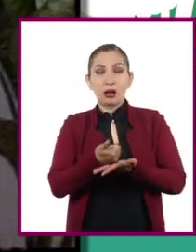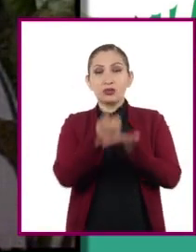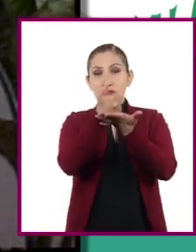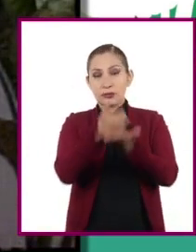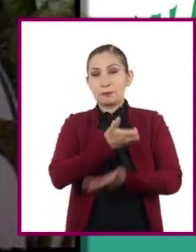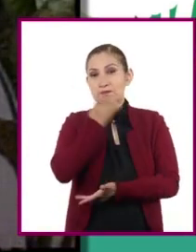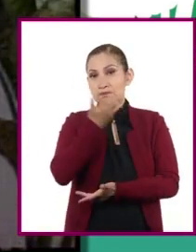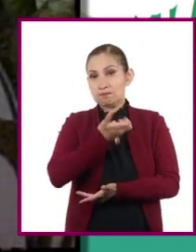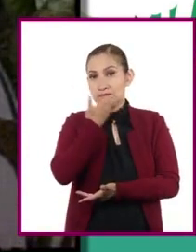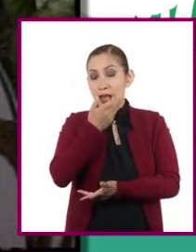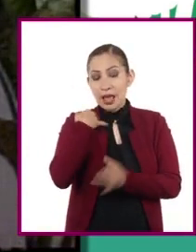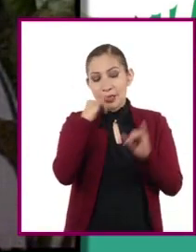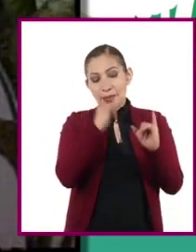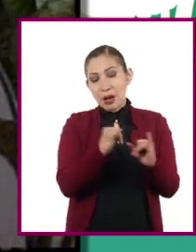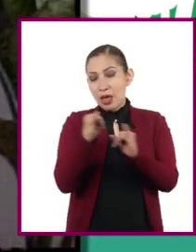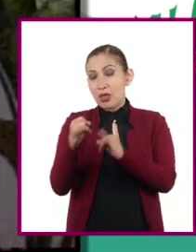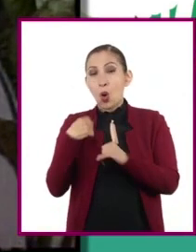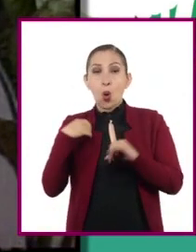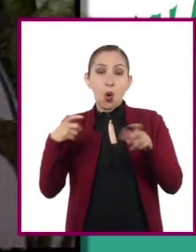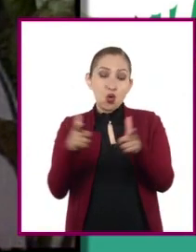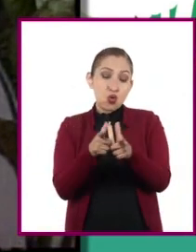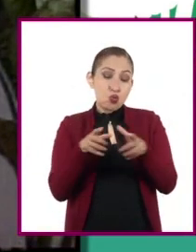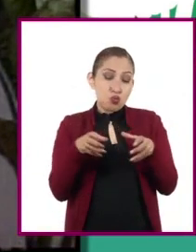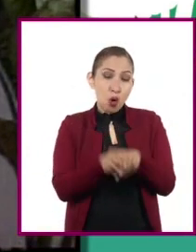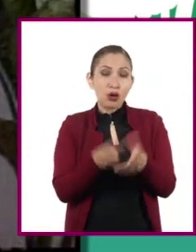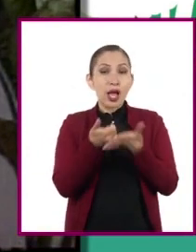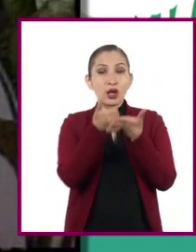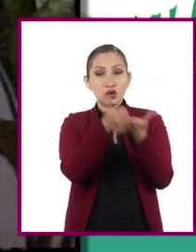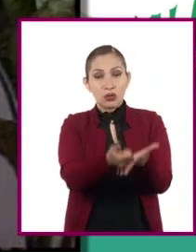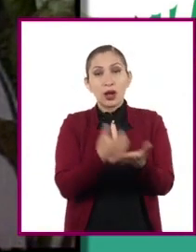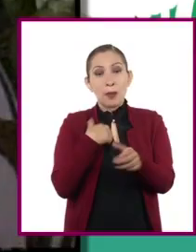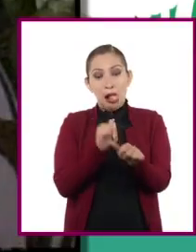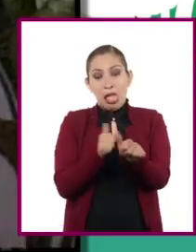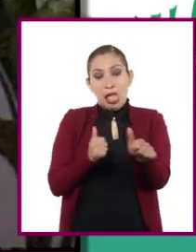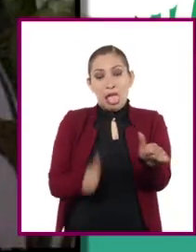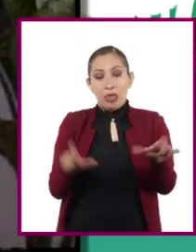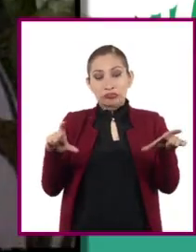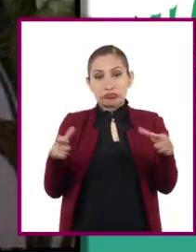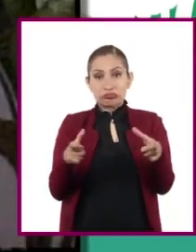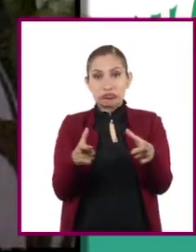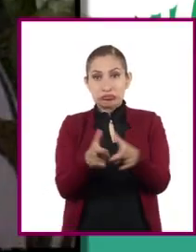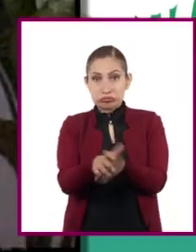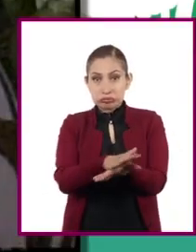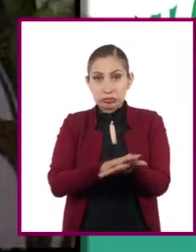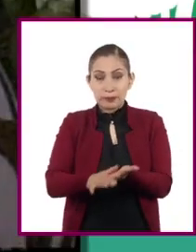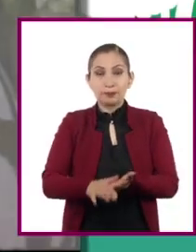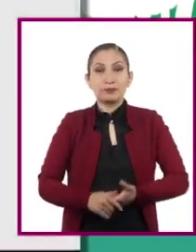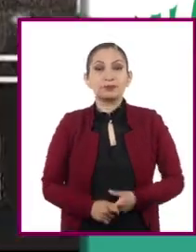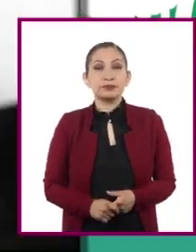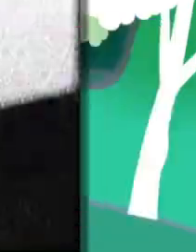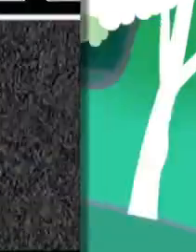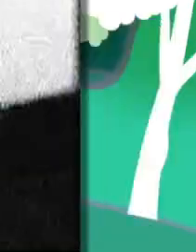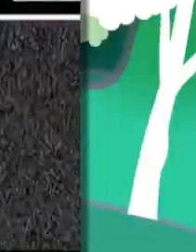un hábito, tanto en lo individual como en lo colectivo, que contribuya a retardar ese agotamiento.